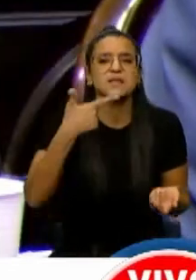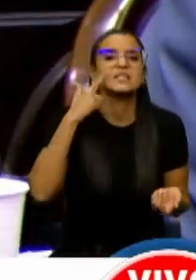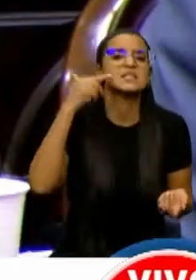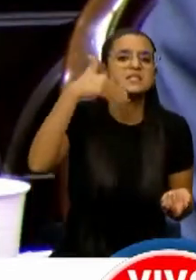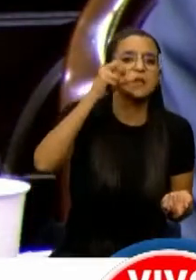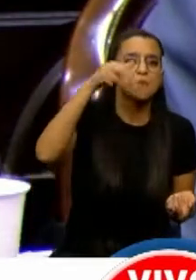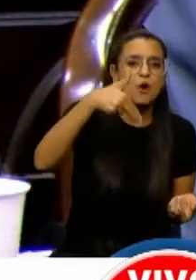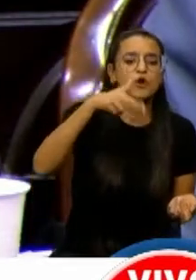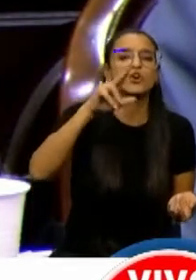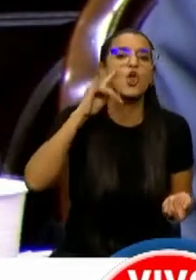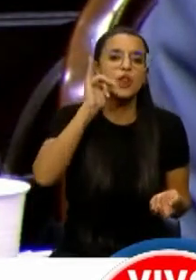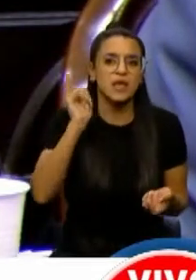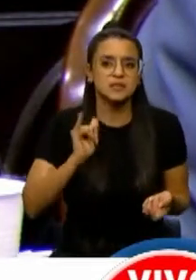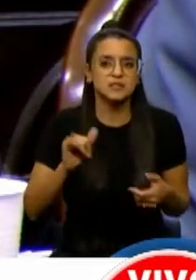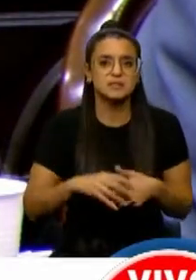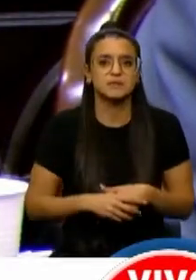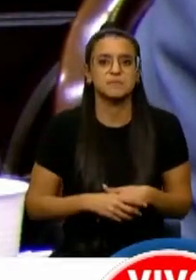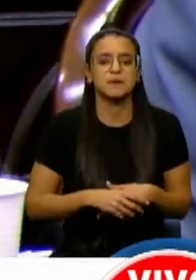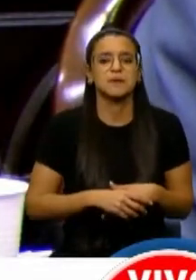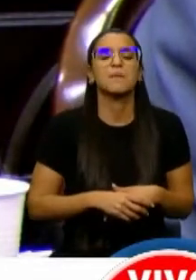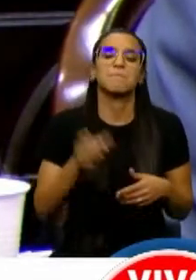Simón Rodríguez,